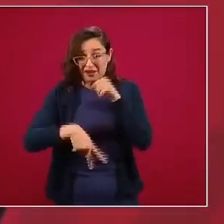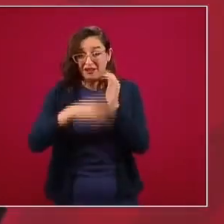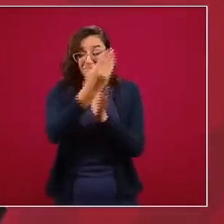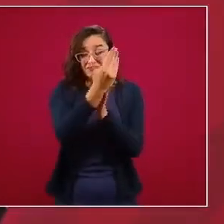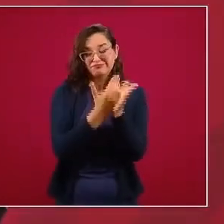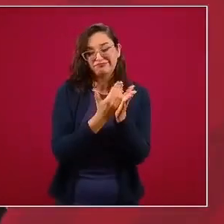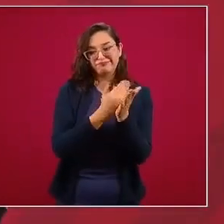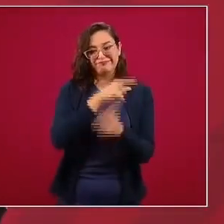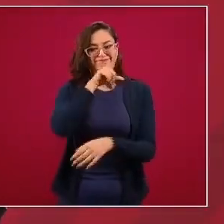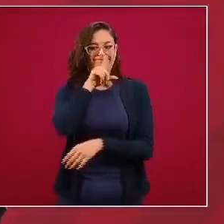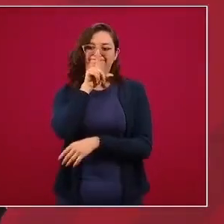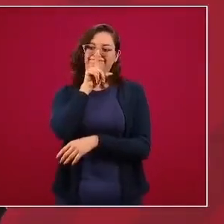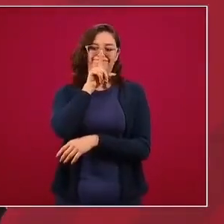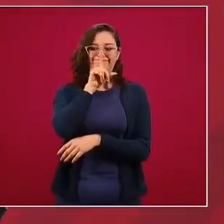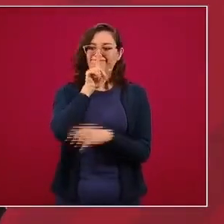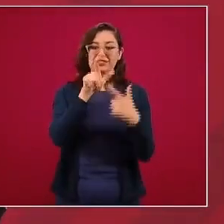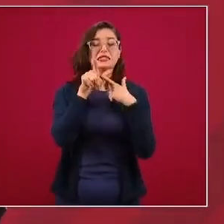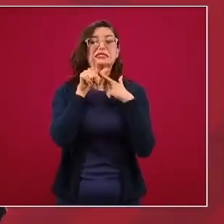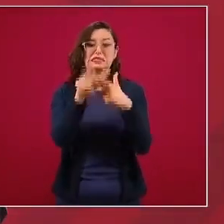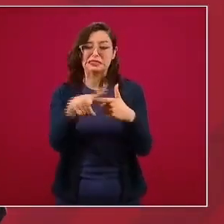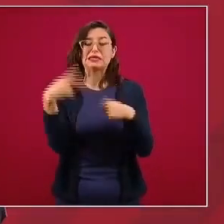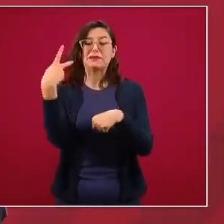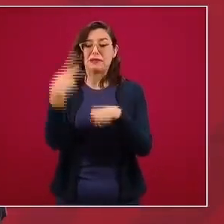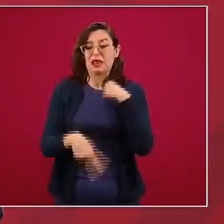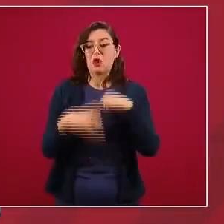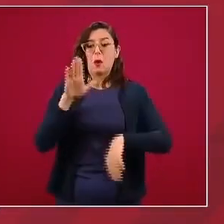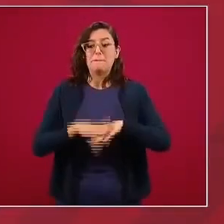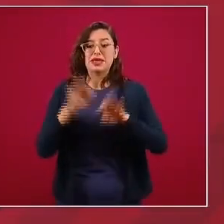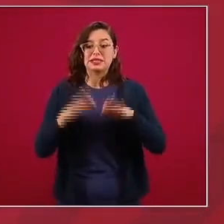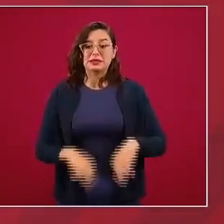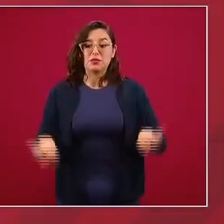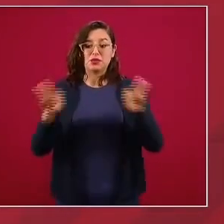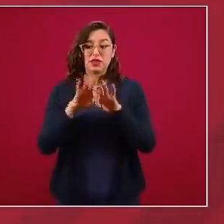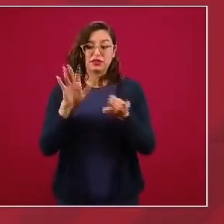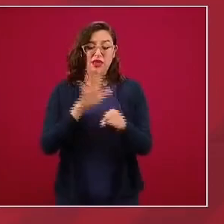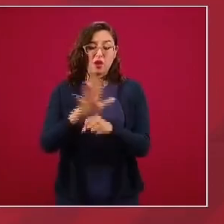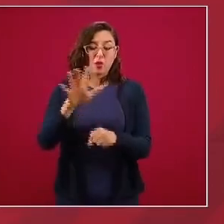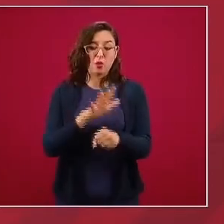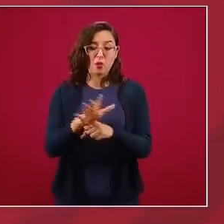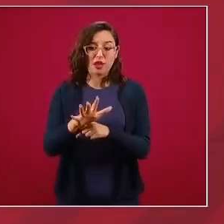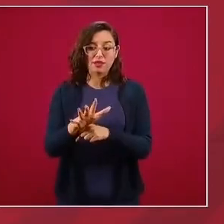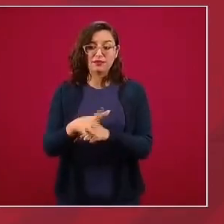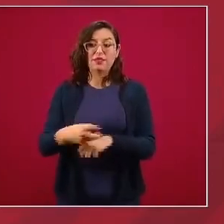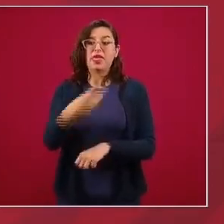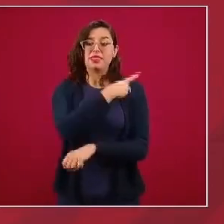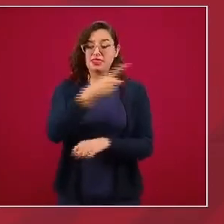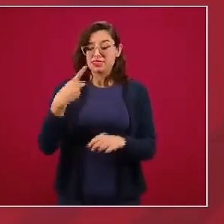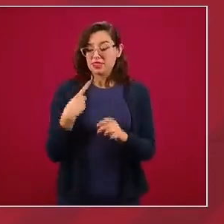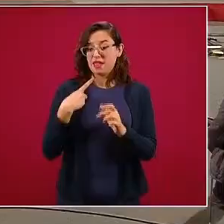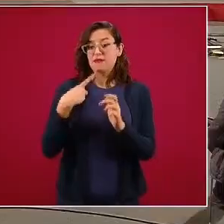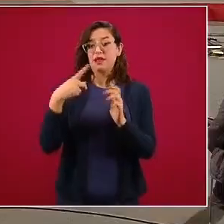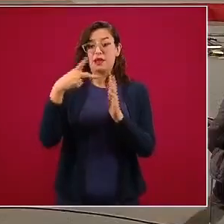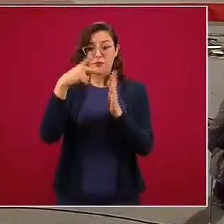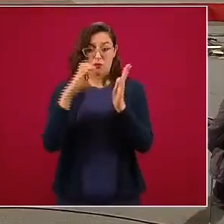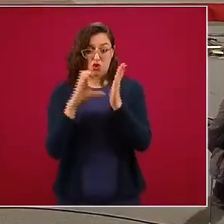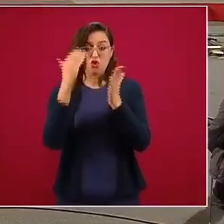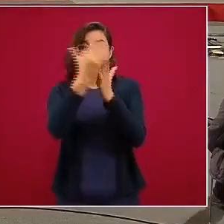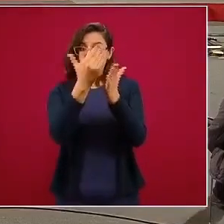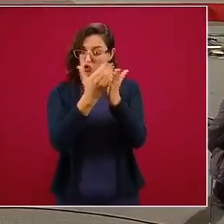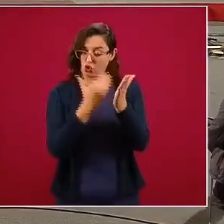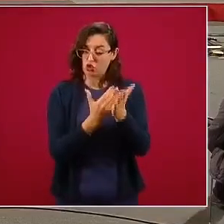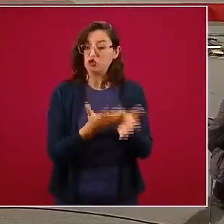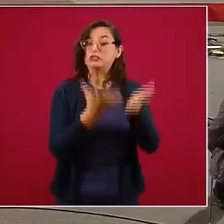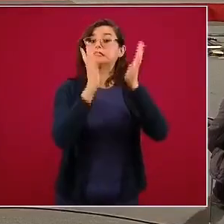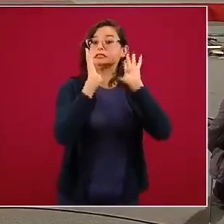coincido con lo que usted implica con la pregunta, es que existan no solamente los protocolos escritos que